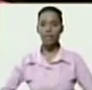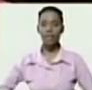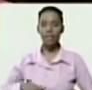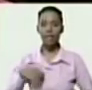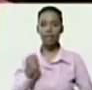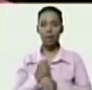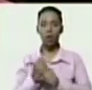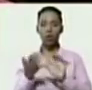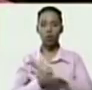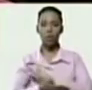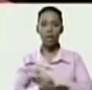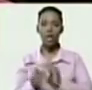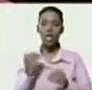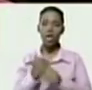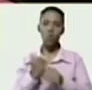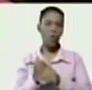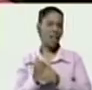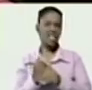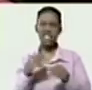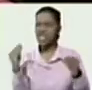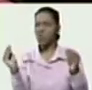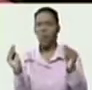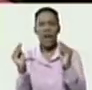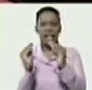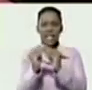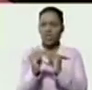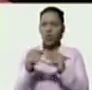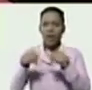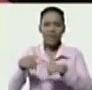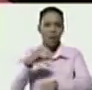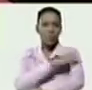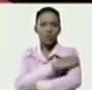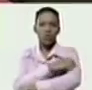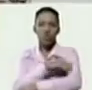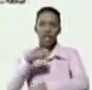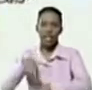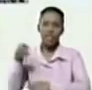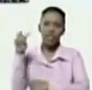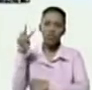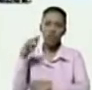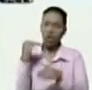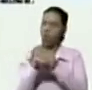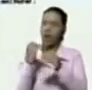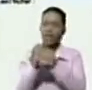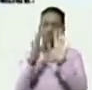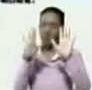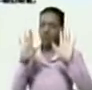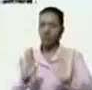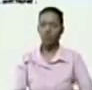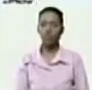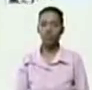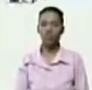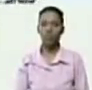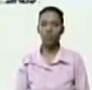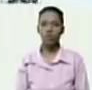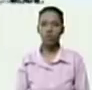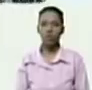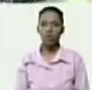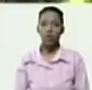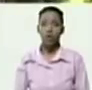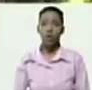Igualito a los vagabundos estos de la oposición, que no asumen responsabilidad por nada. Al